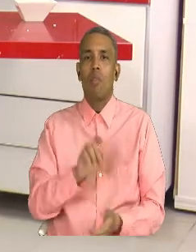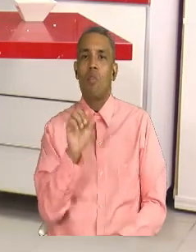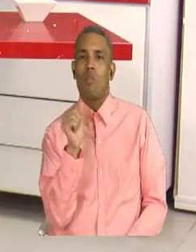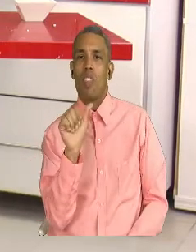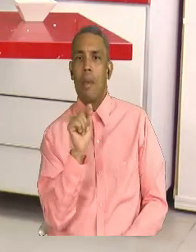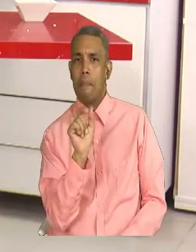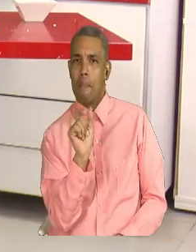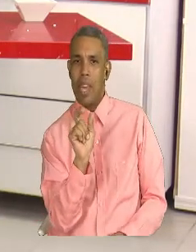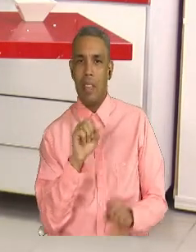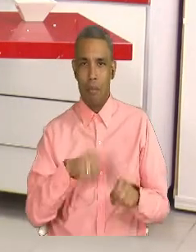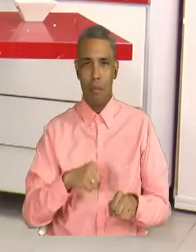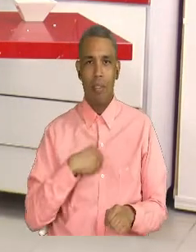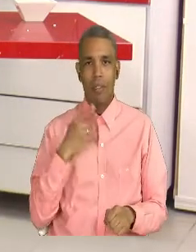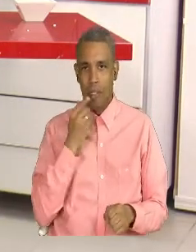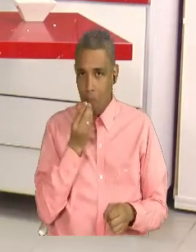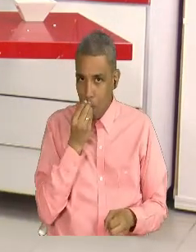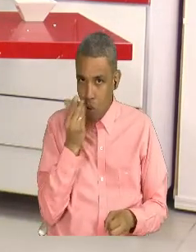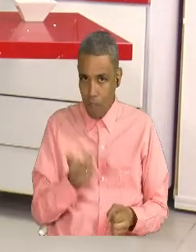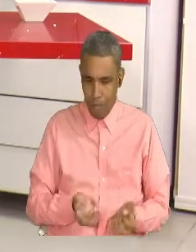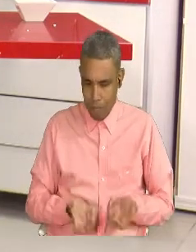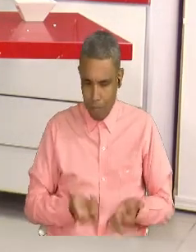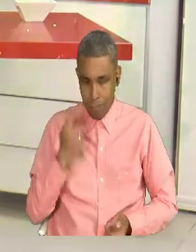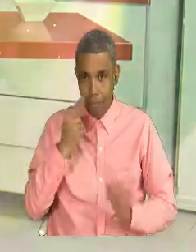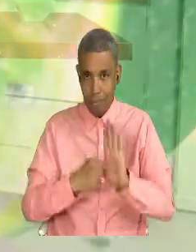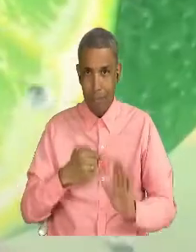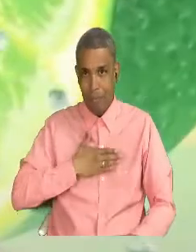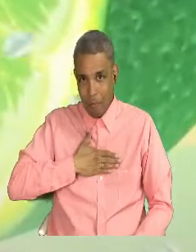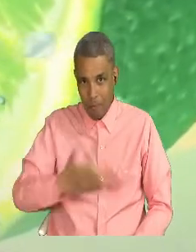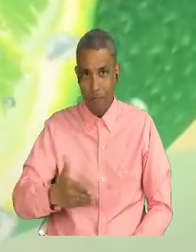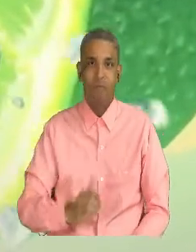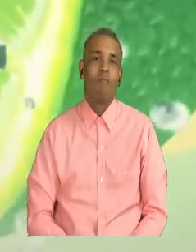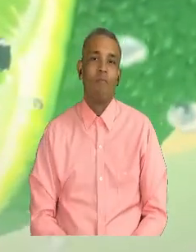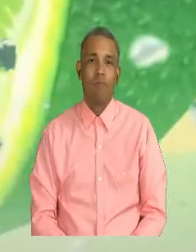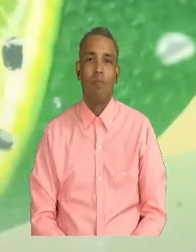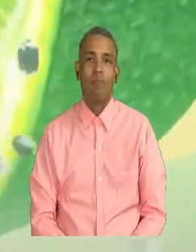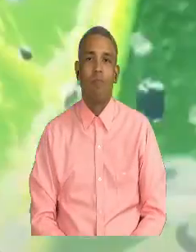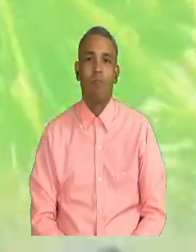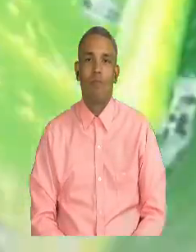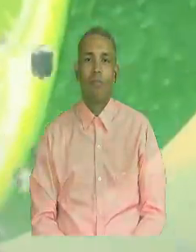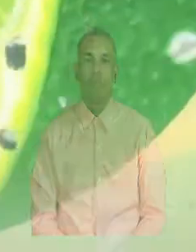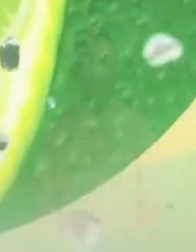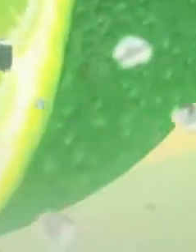punto en esto que se llama, Sergio, a pedir de boca. Chao. Dios los bendiga. Amén.